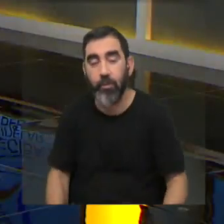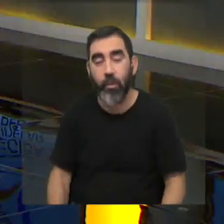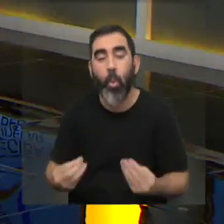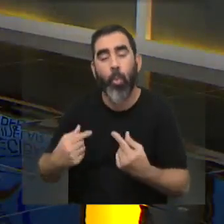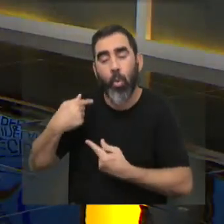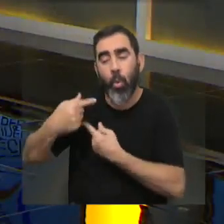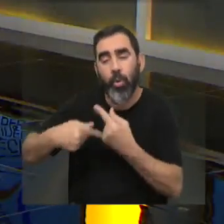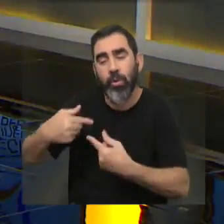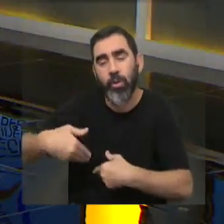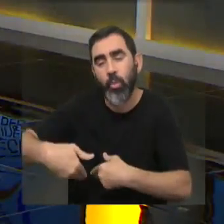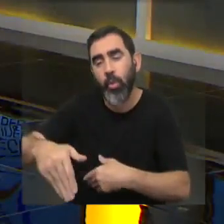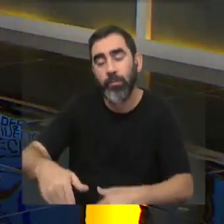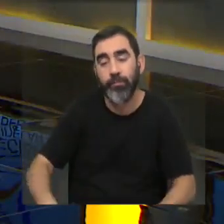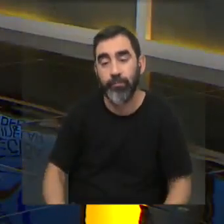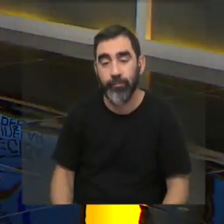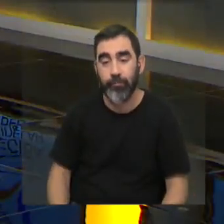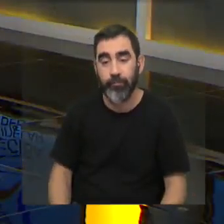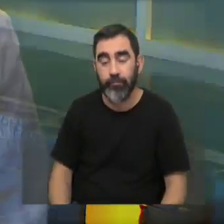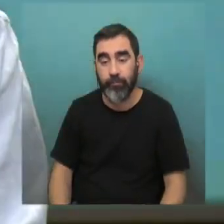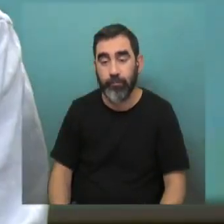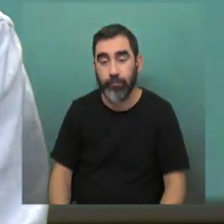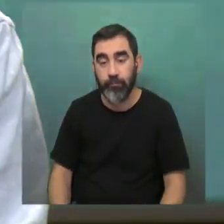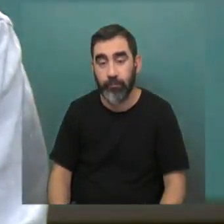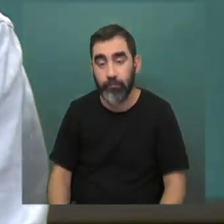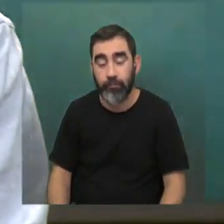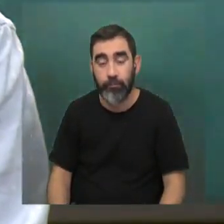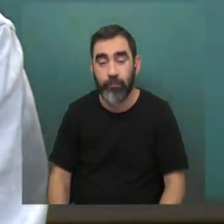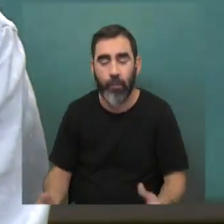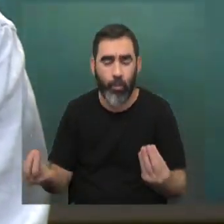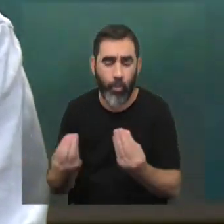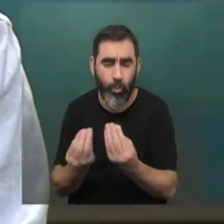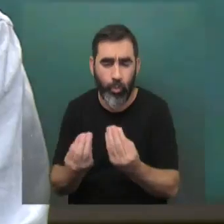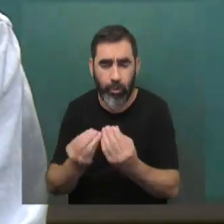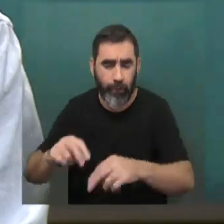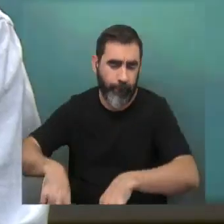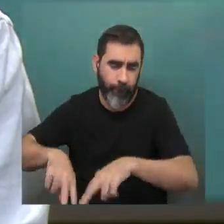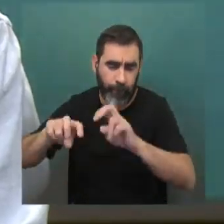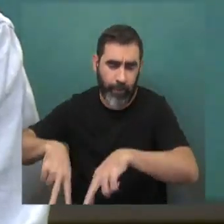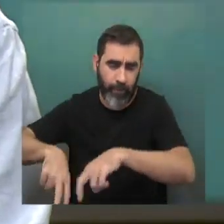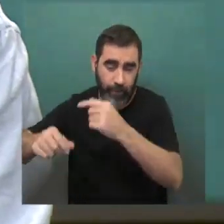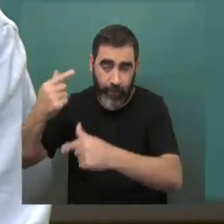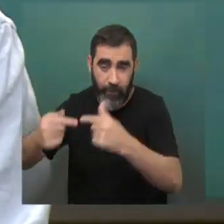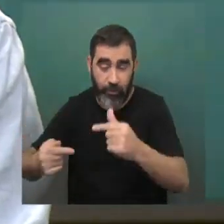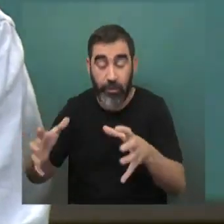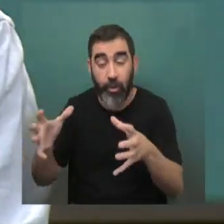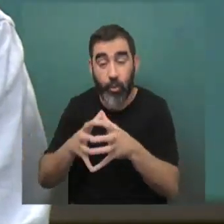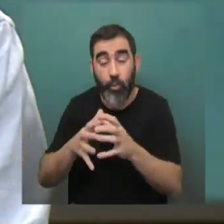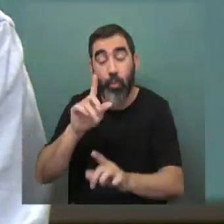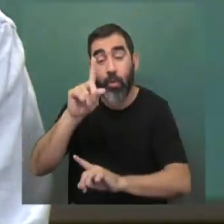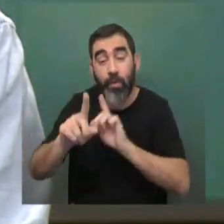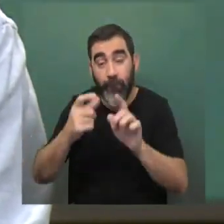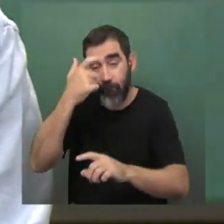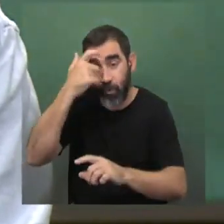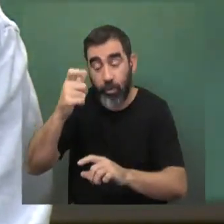Porque ustedes nunca dejan de investigar. Sí, tal cual. Bueno, a partir de esto se han generado un montón de investigaciones y con el grupo de Facultad de